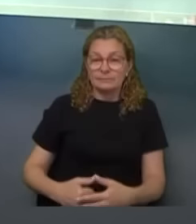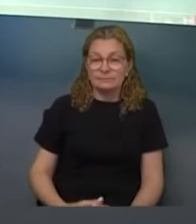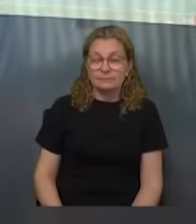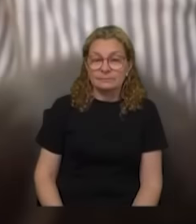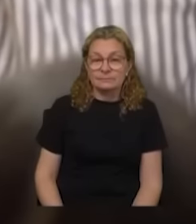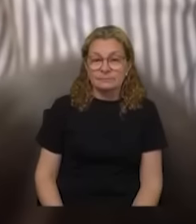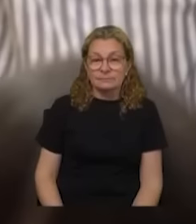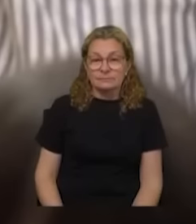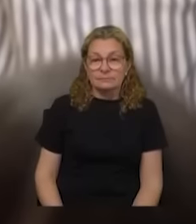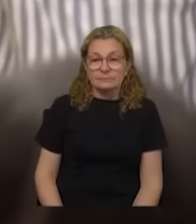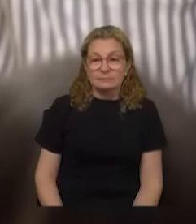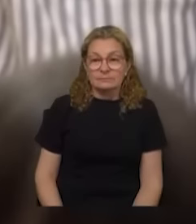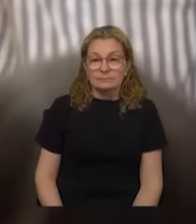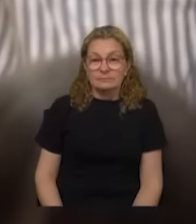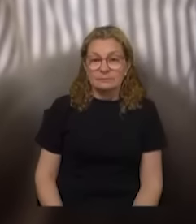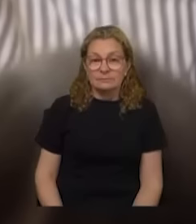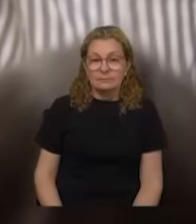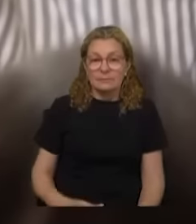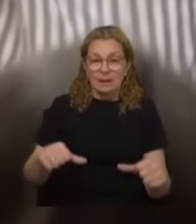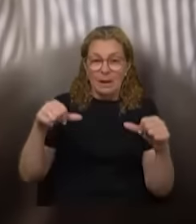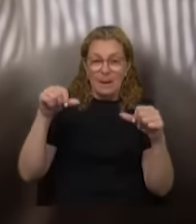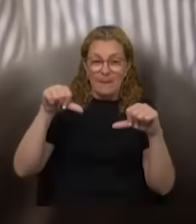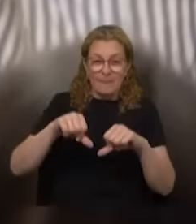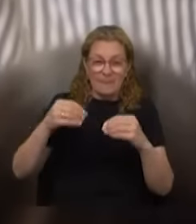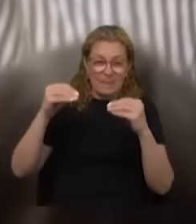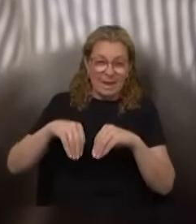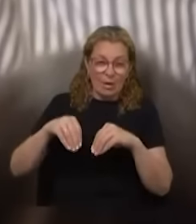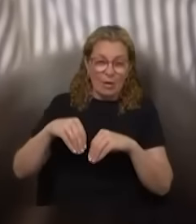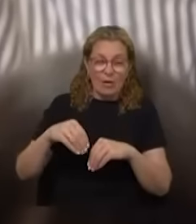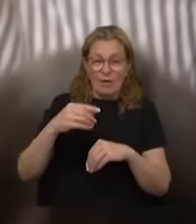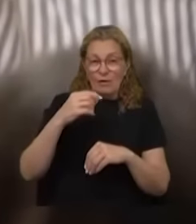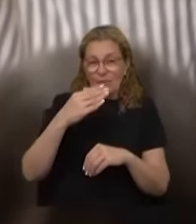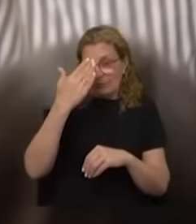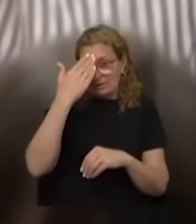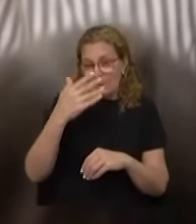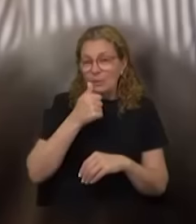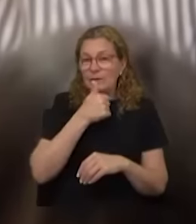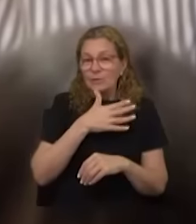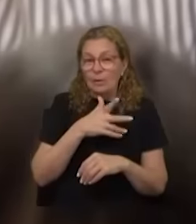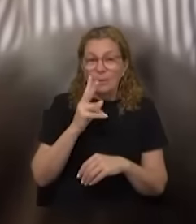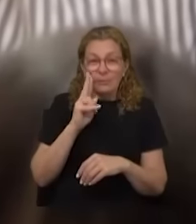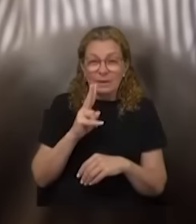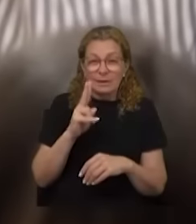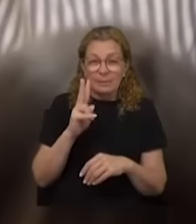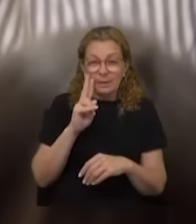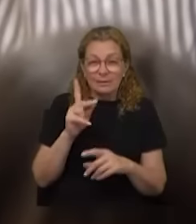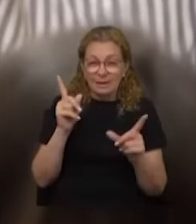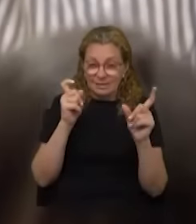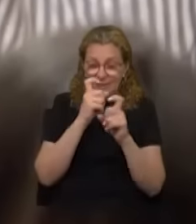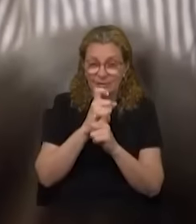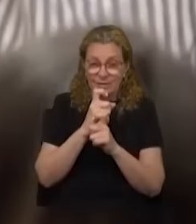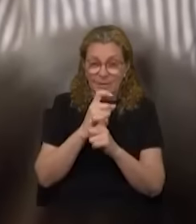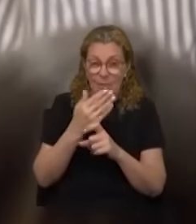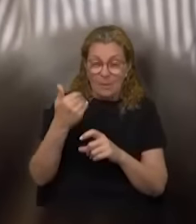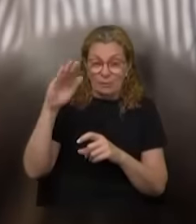Delgado tenemos el peor frente amplio de la historia miren si estarán complicados que tienen a su